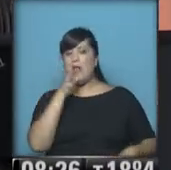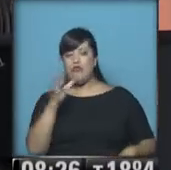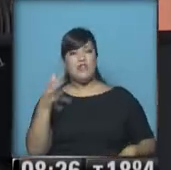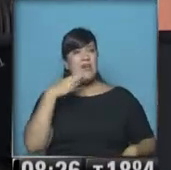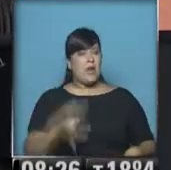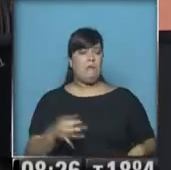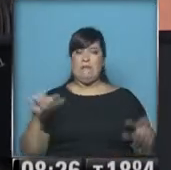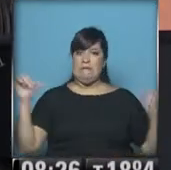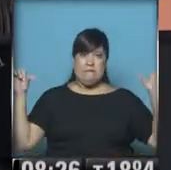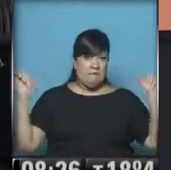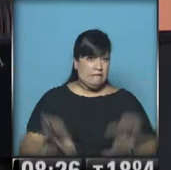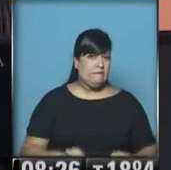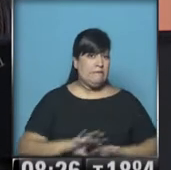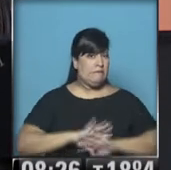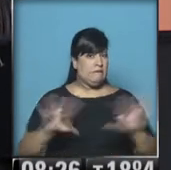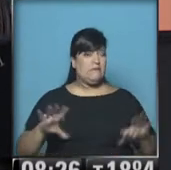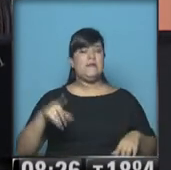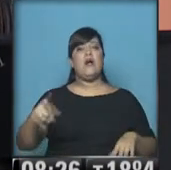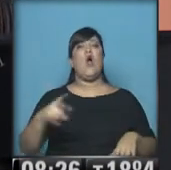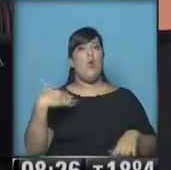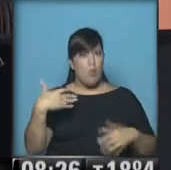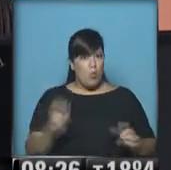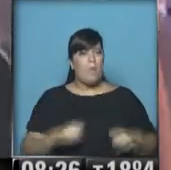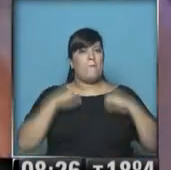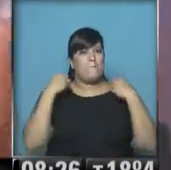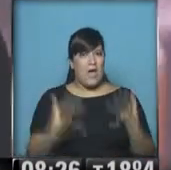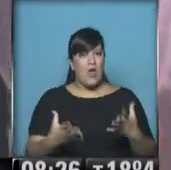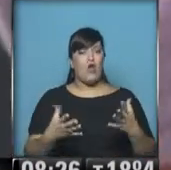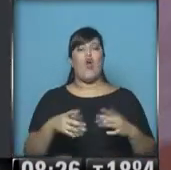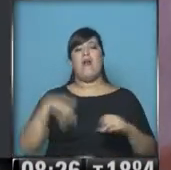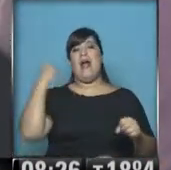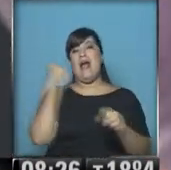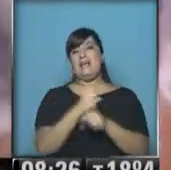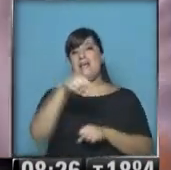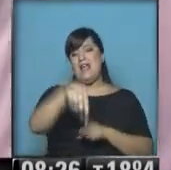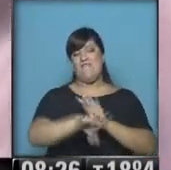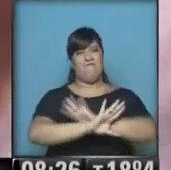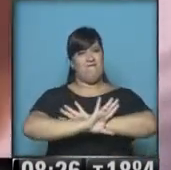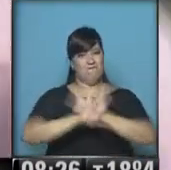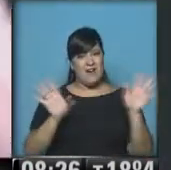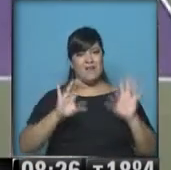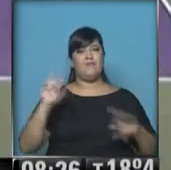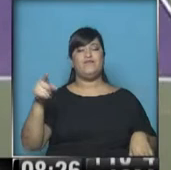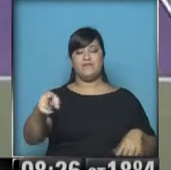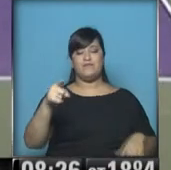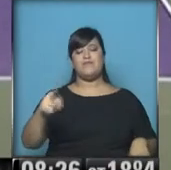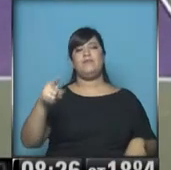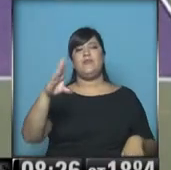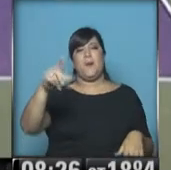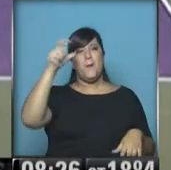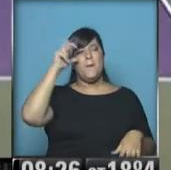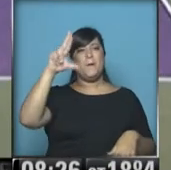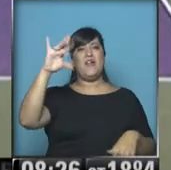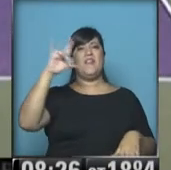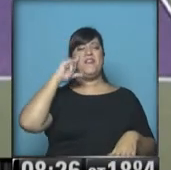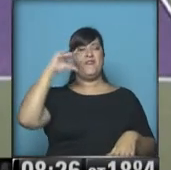realmente negro para el tandilense, pudo recuperarse, hasta acá llegó, claro, hasta la raqueta de este hombre, de Tomas Berdych, el